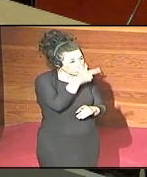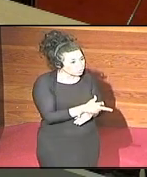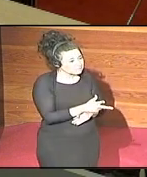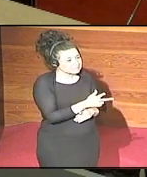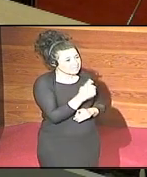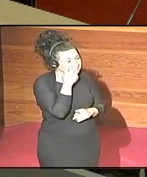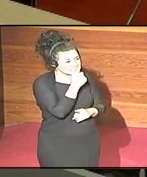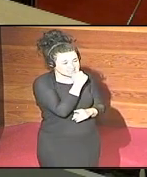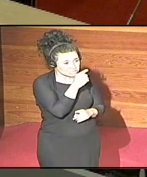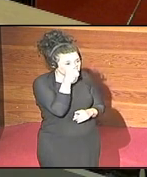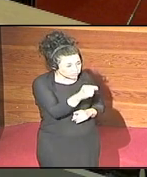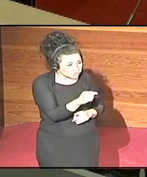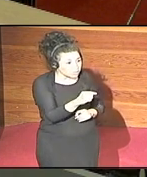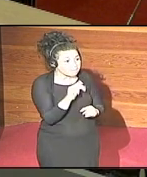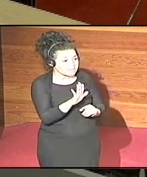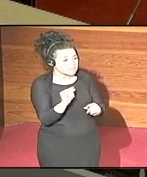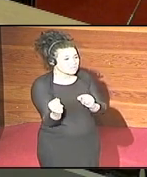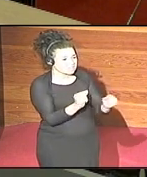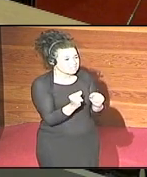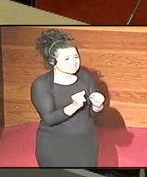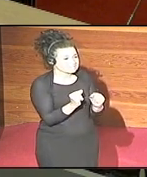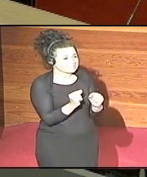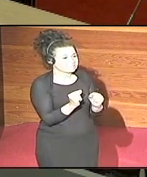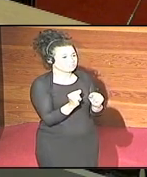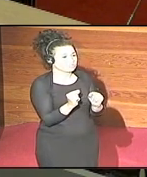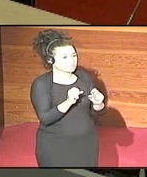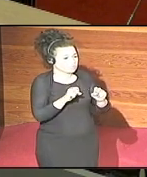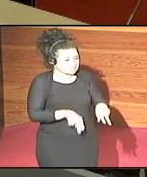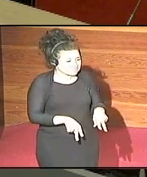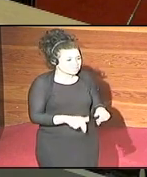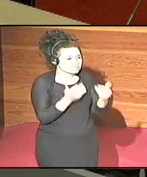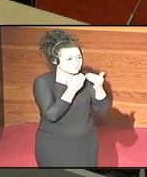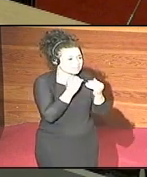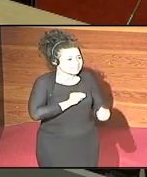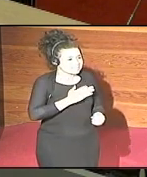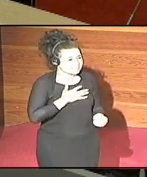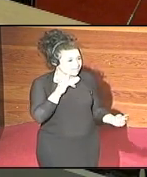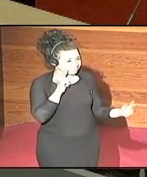pero esta vez sin Cineforum. Así que muchas gracias y hasta mañana.